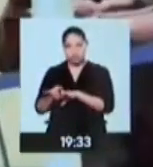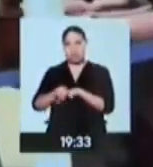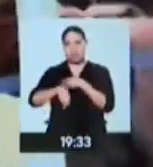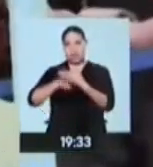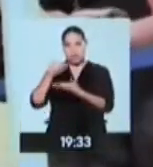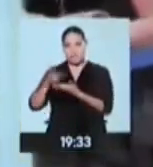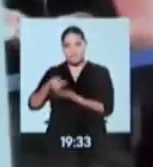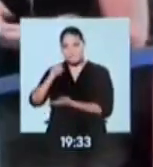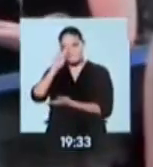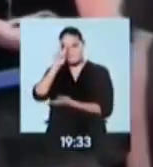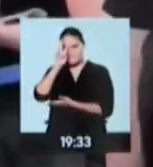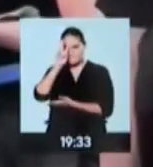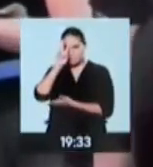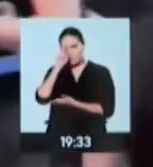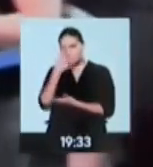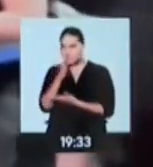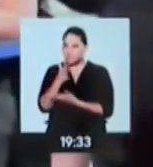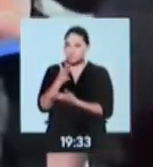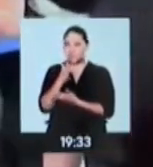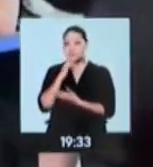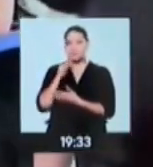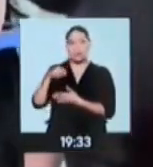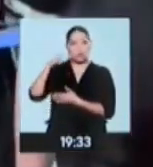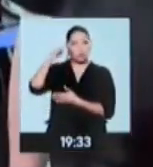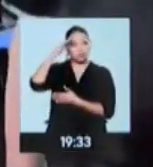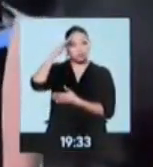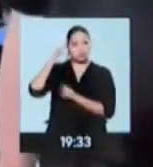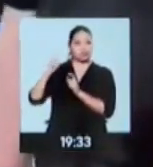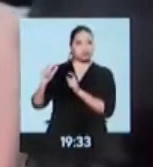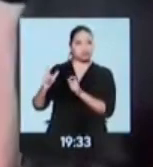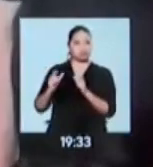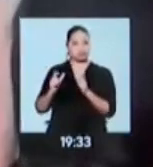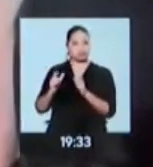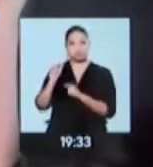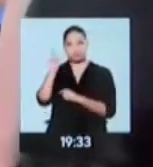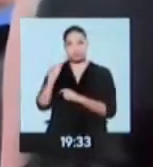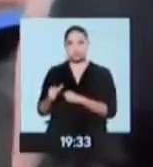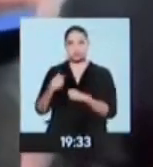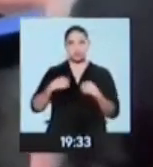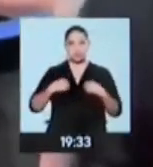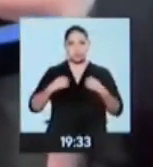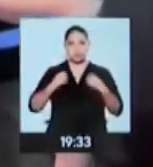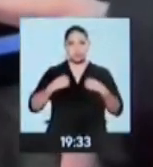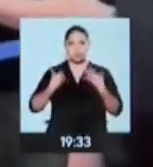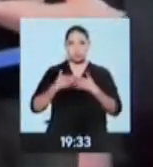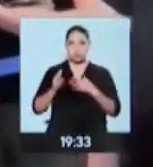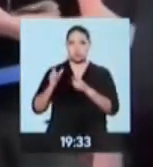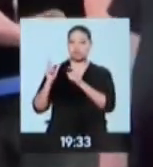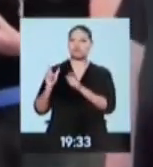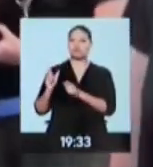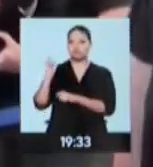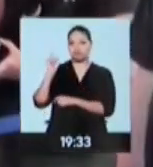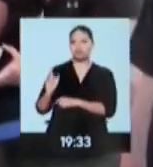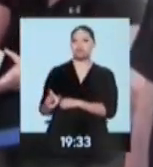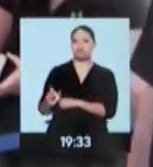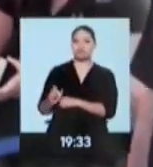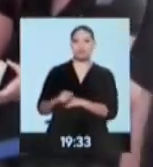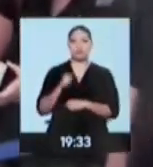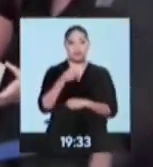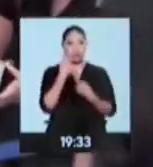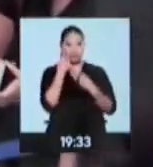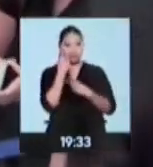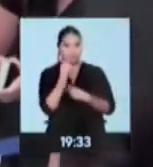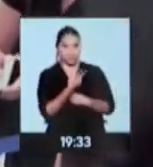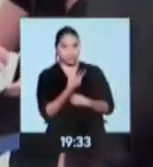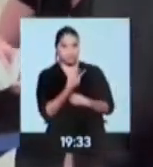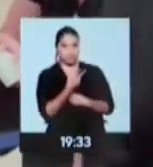cuenta. Ahora, respecto al pedido del fiscal, ¿no? De 22